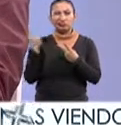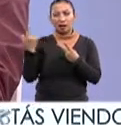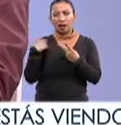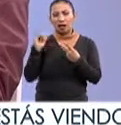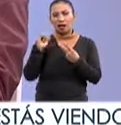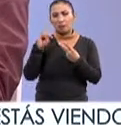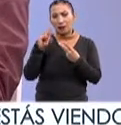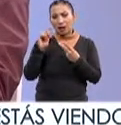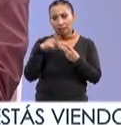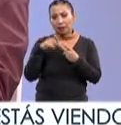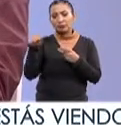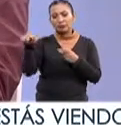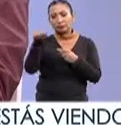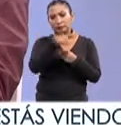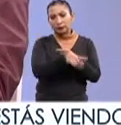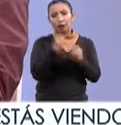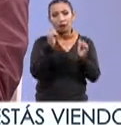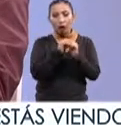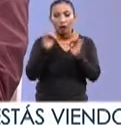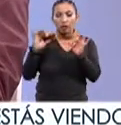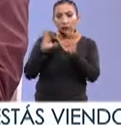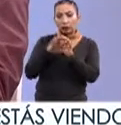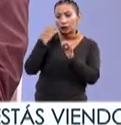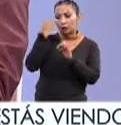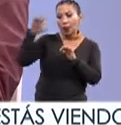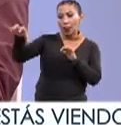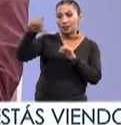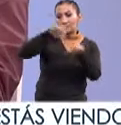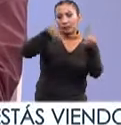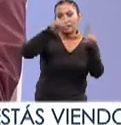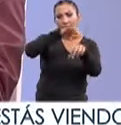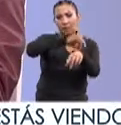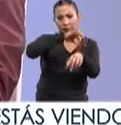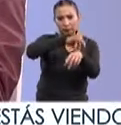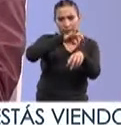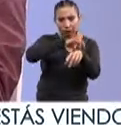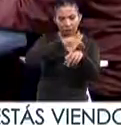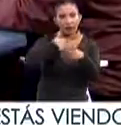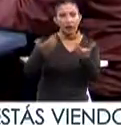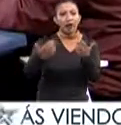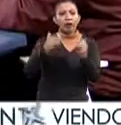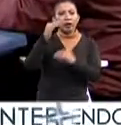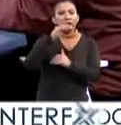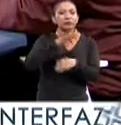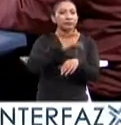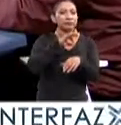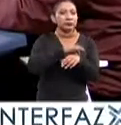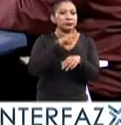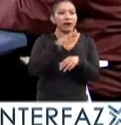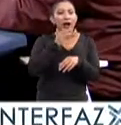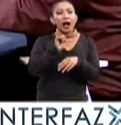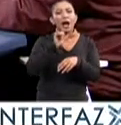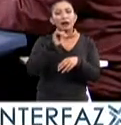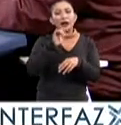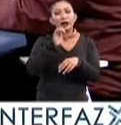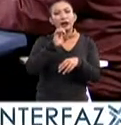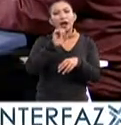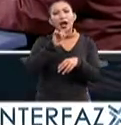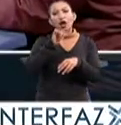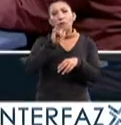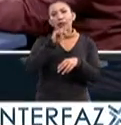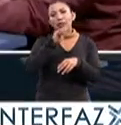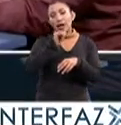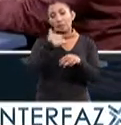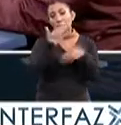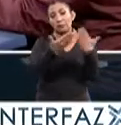Instituto Politécnico Nacional, a través también de sus escuelas de medicina, de la Superior de Medicina y Homeopatía,